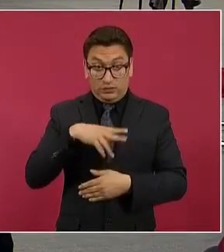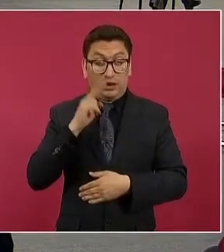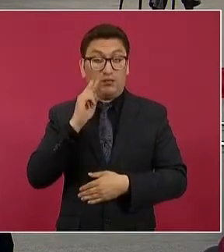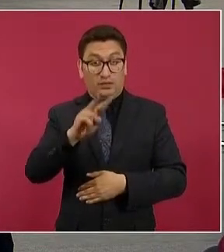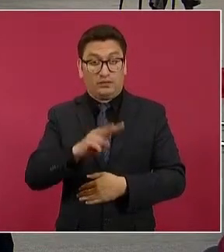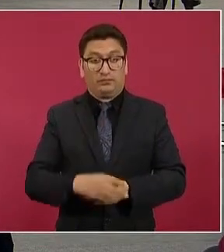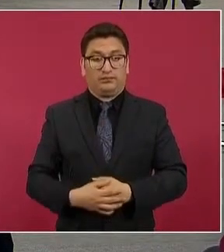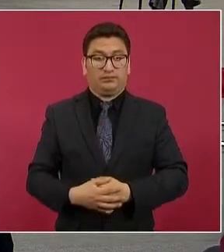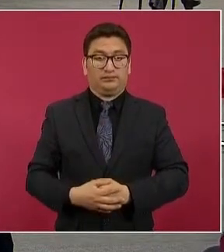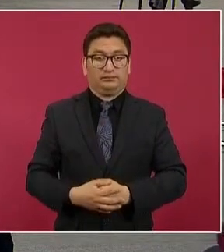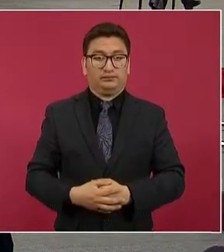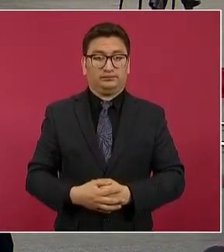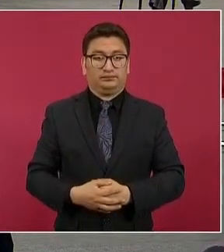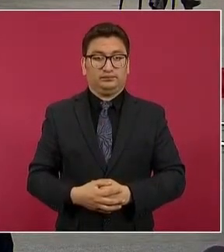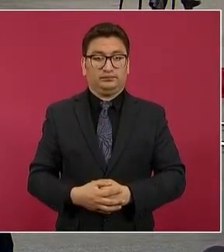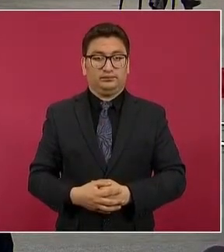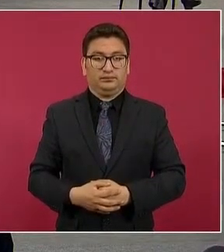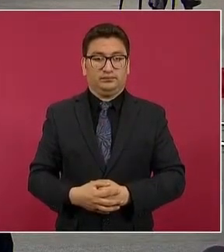ver.